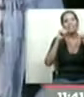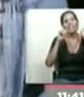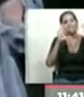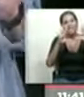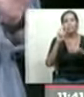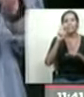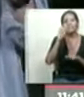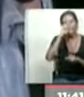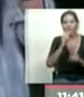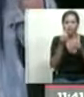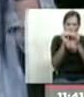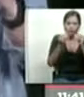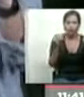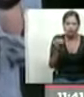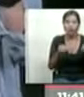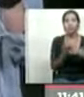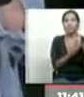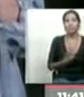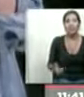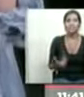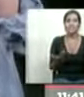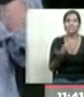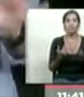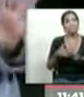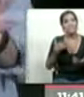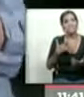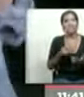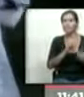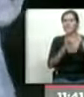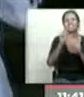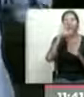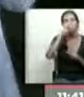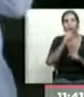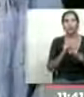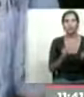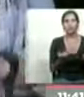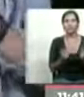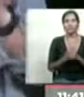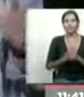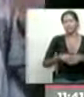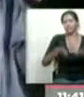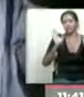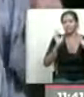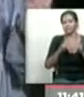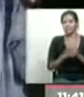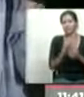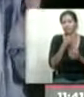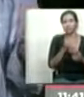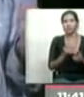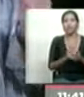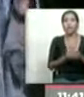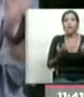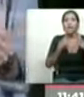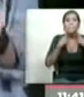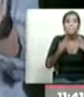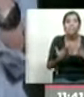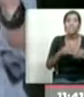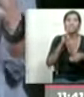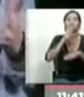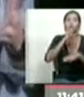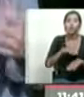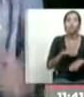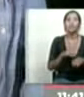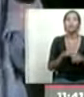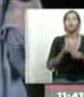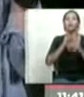años. Aunque al presidente le alcance el optimismo para decir que eso está listo en 5 años, que eso es pañete y sale. Es una pérdida invaluable para la historia y un símbolo para